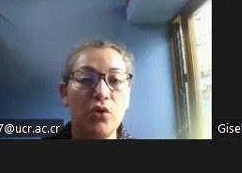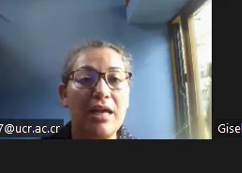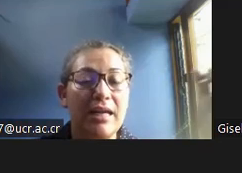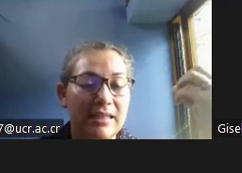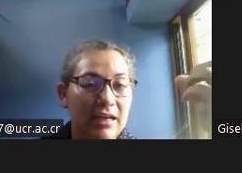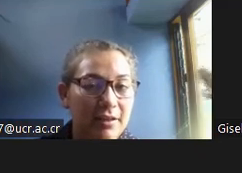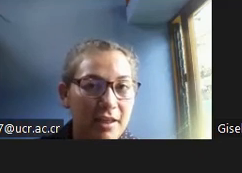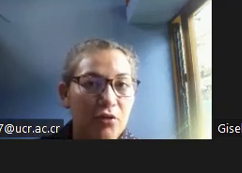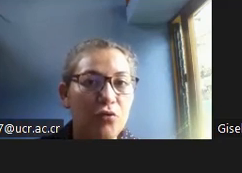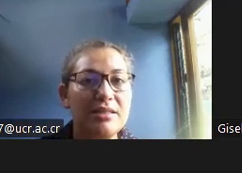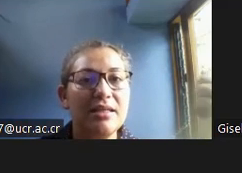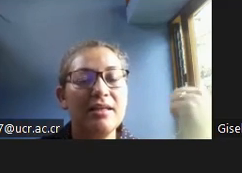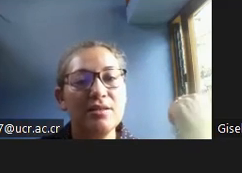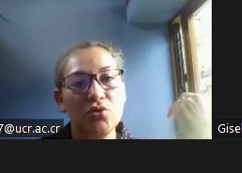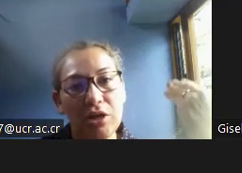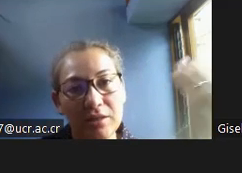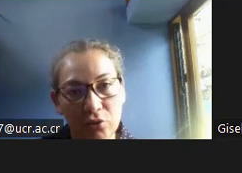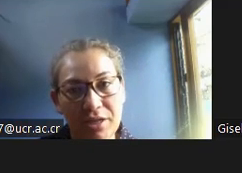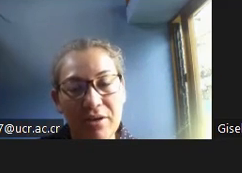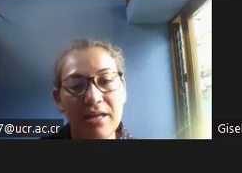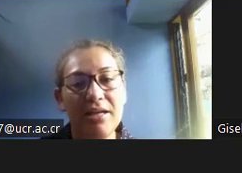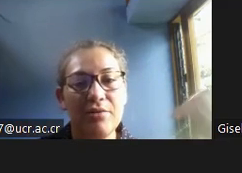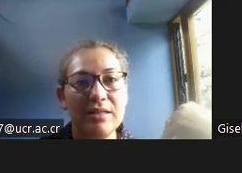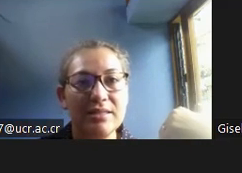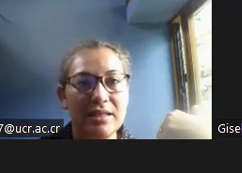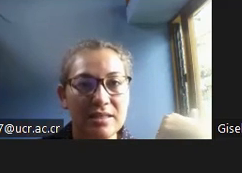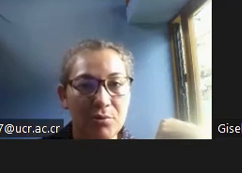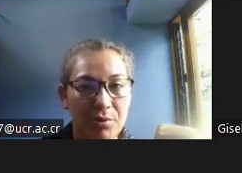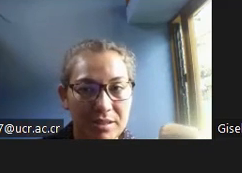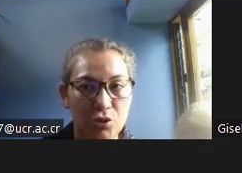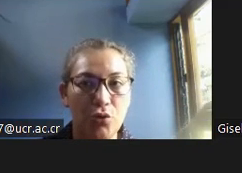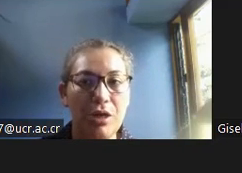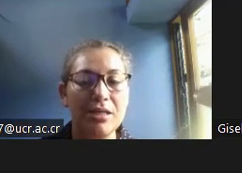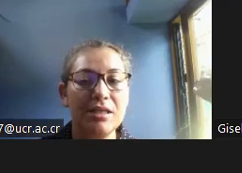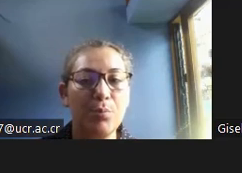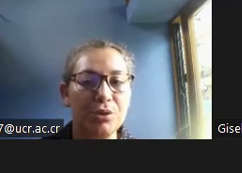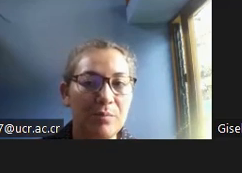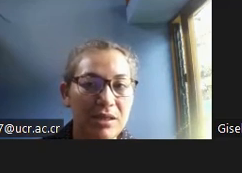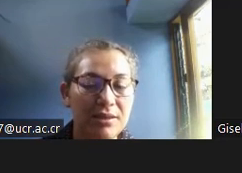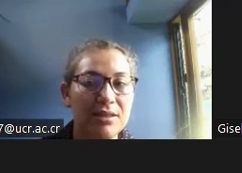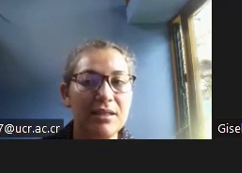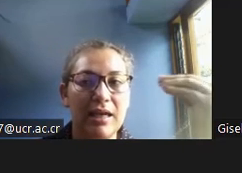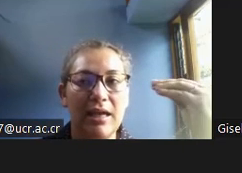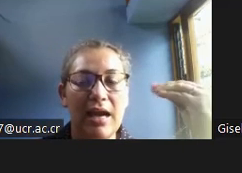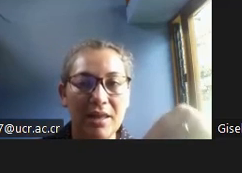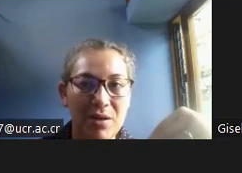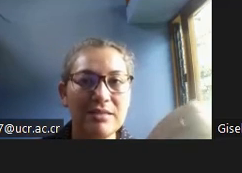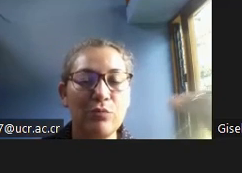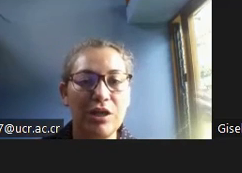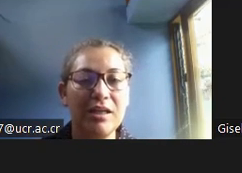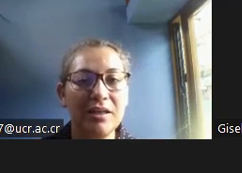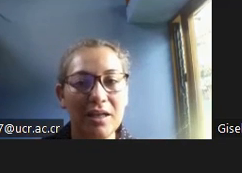bueno, eso, ya en el Classroom está la sesión anterior grabada y va a estar esta nueva sesión ahí ya prontamente.